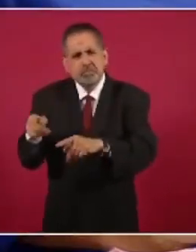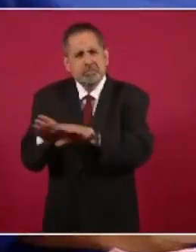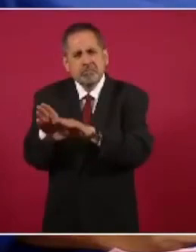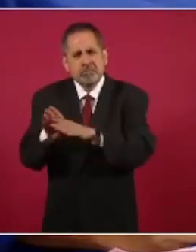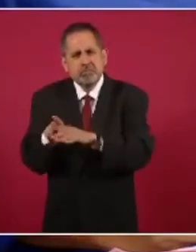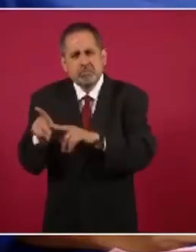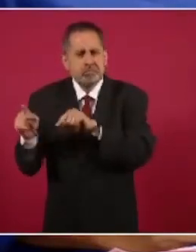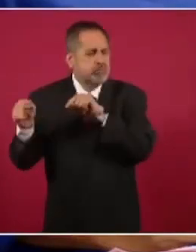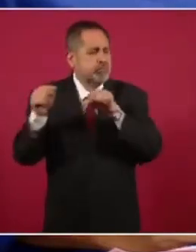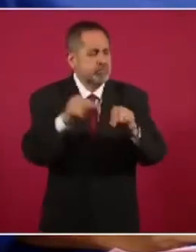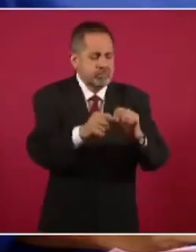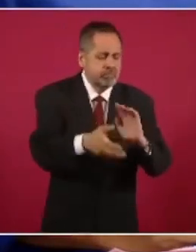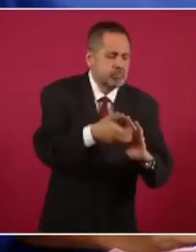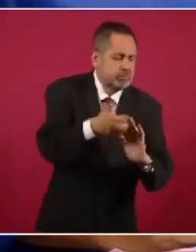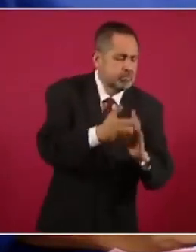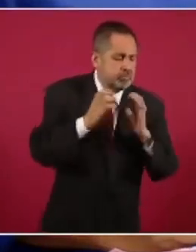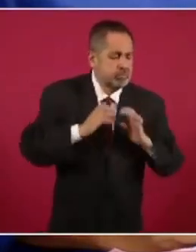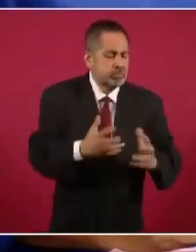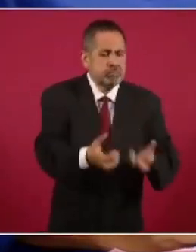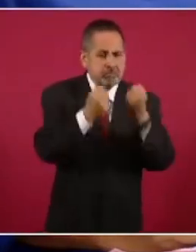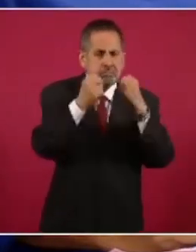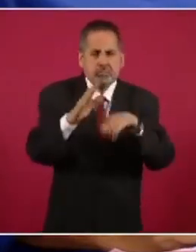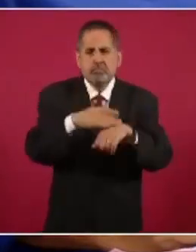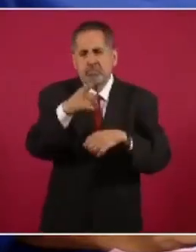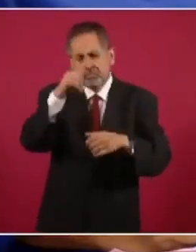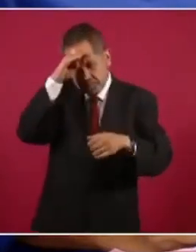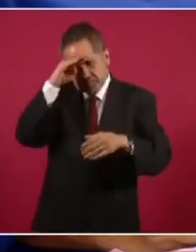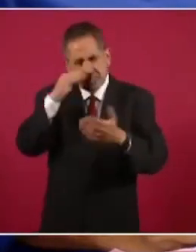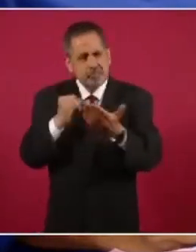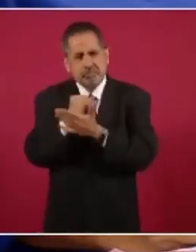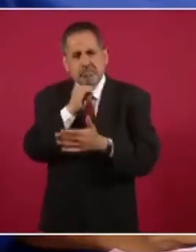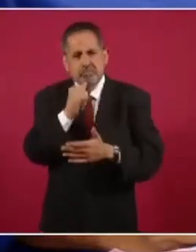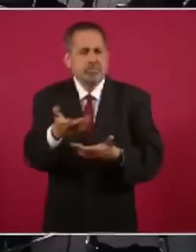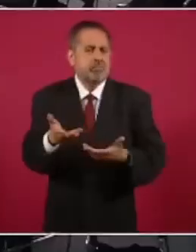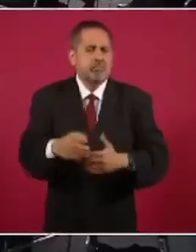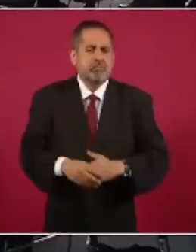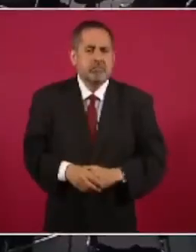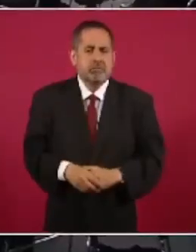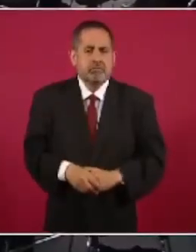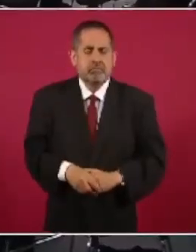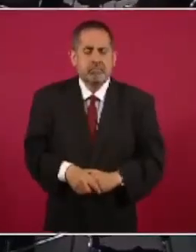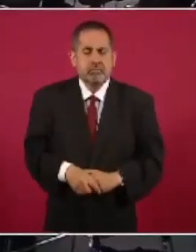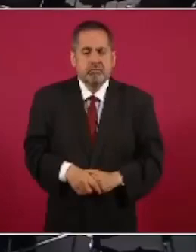lo que usted decidió o le hizo tomar esta decisión? Bueno,